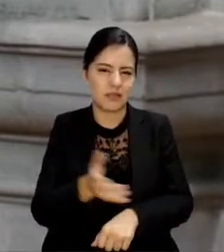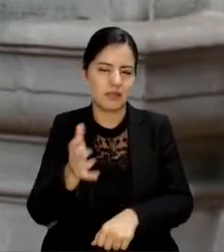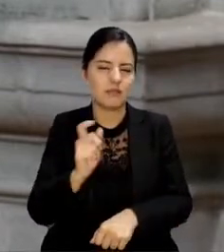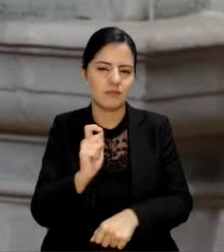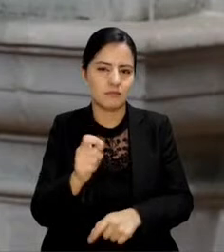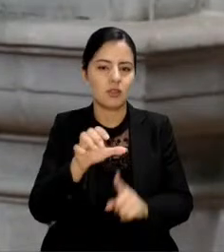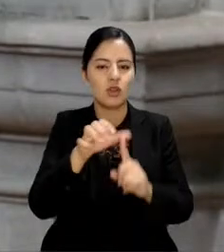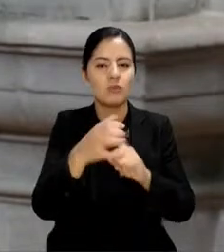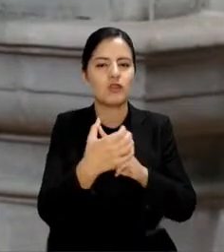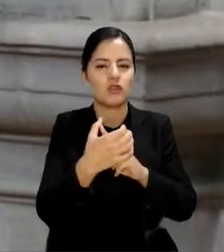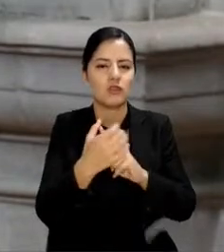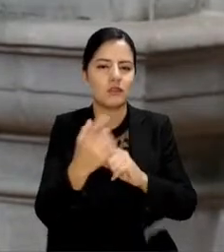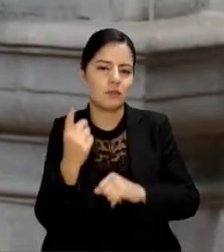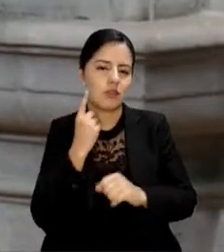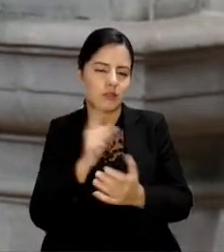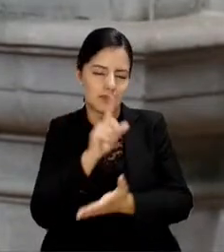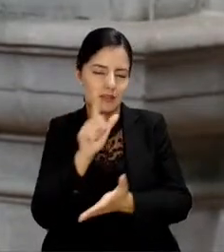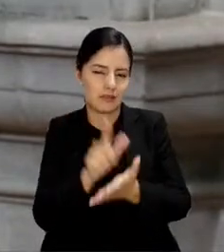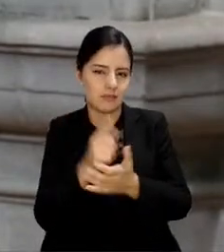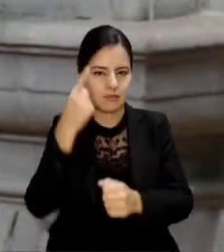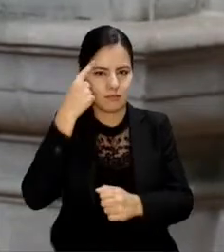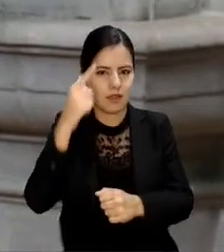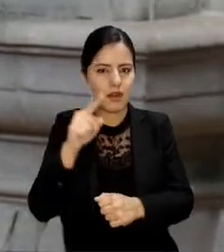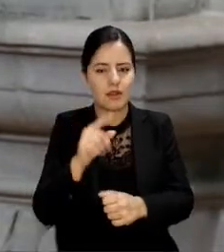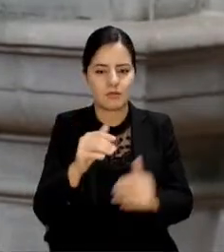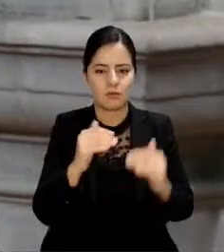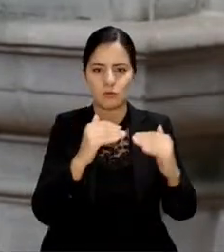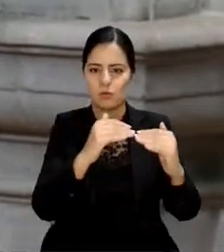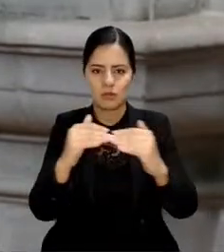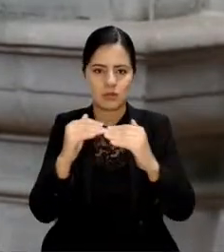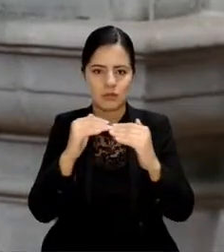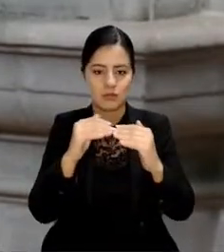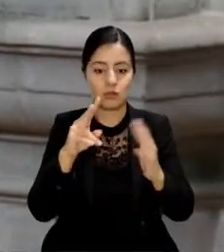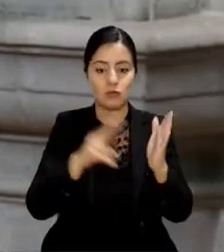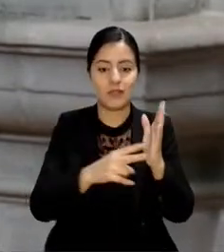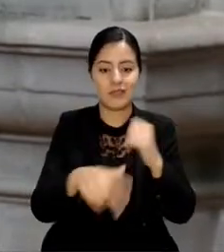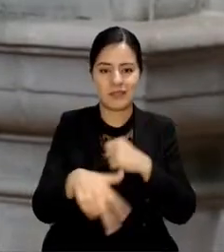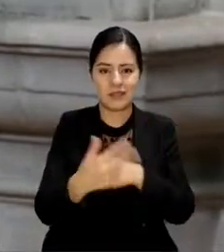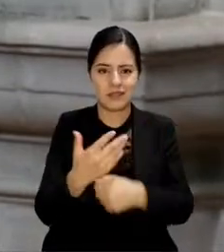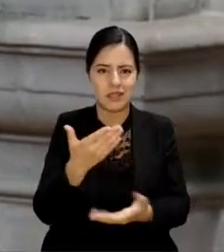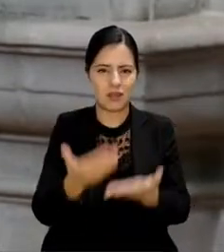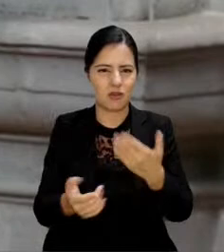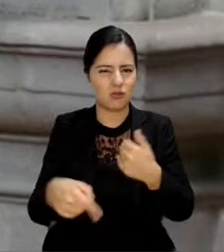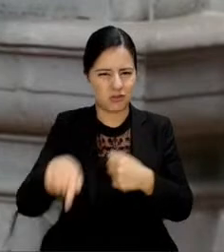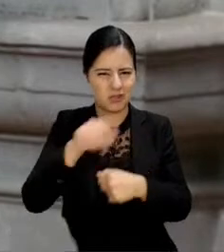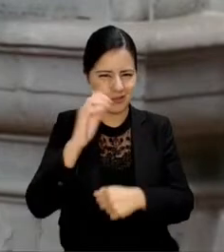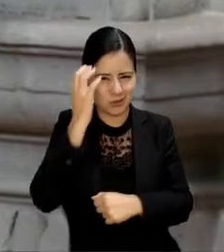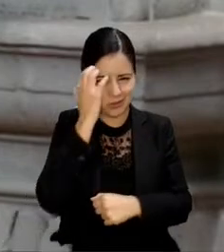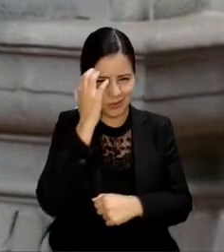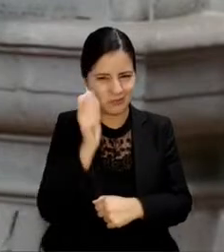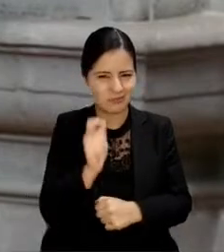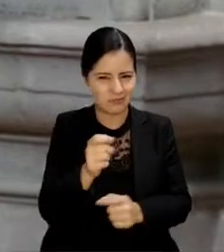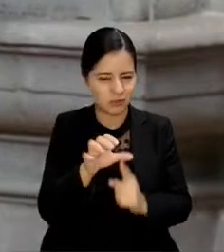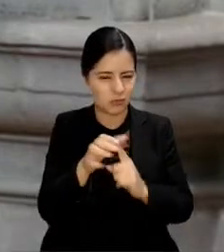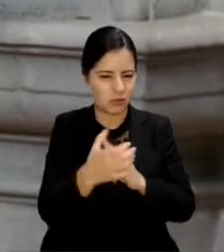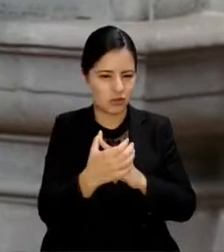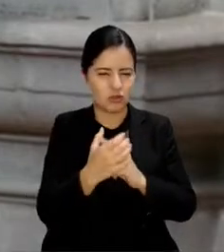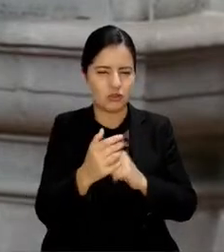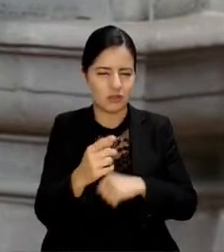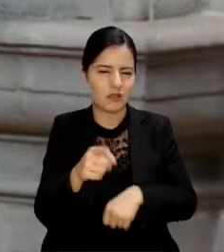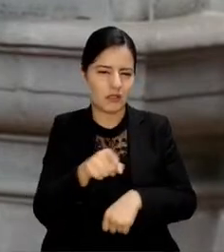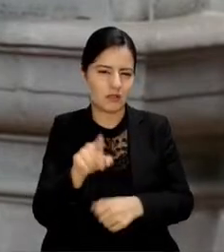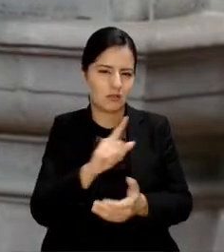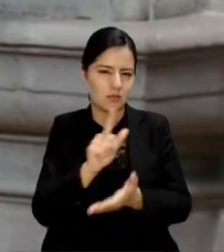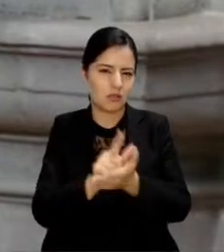de Género. En 2013, cambió a lo que hoy conocemos como la Comisión Legislativa para la Igualdad de Género, la cual